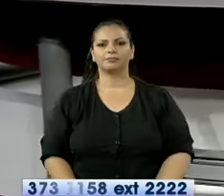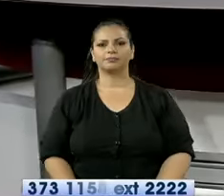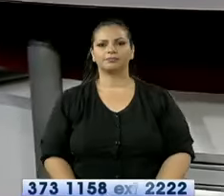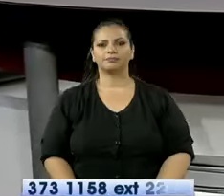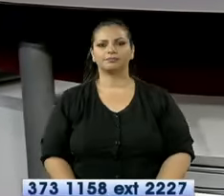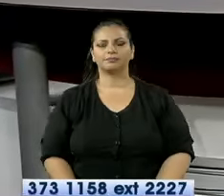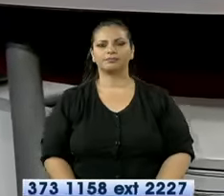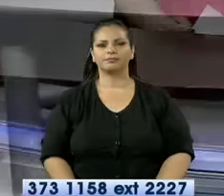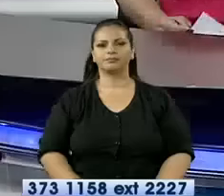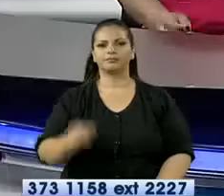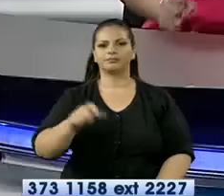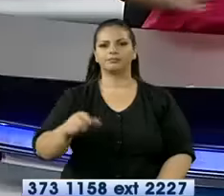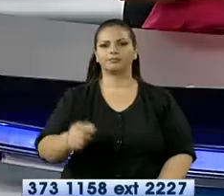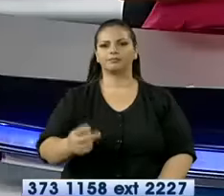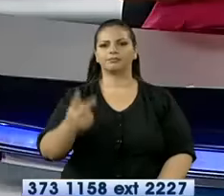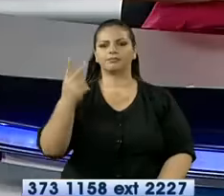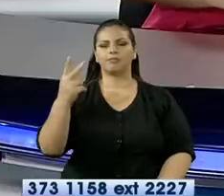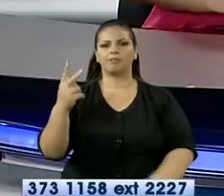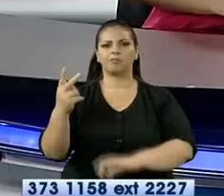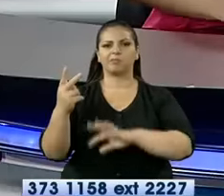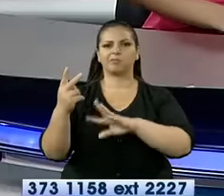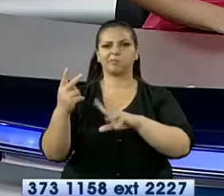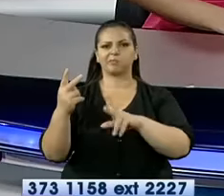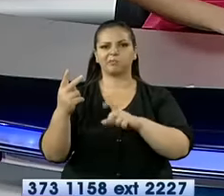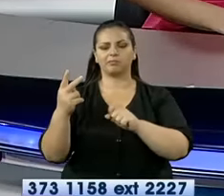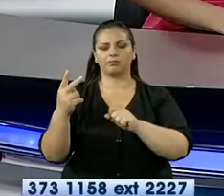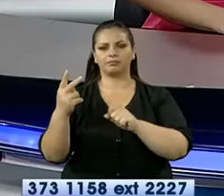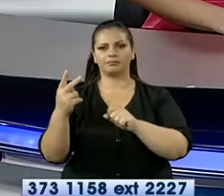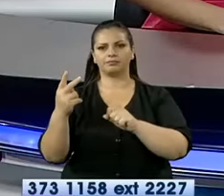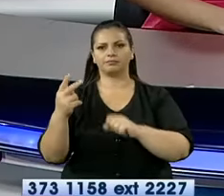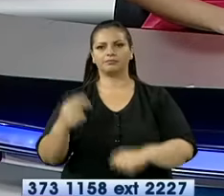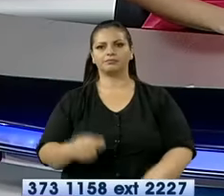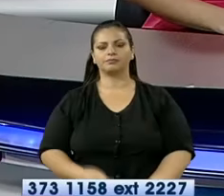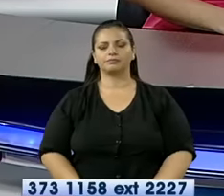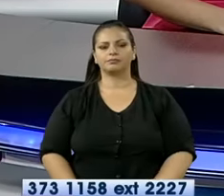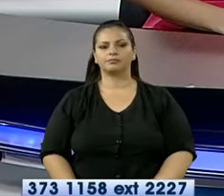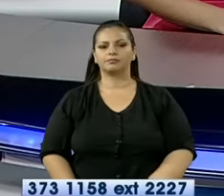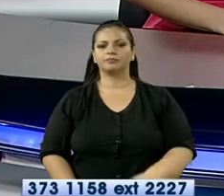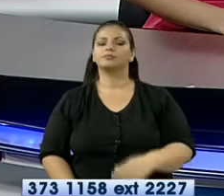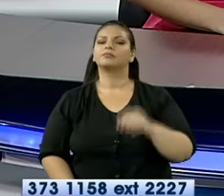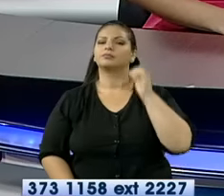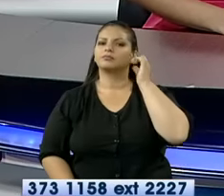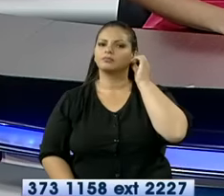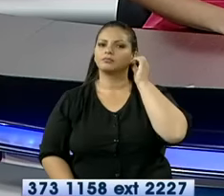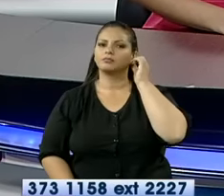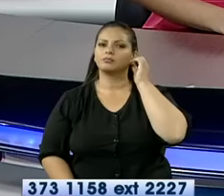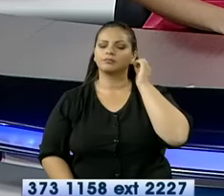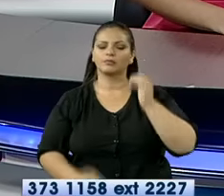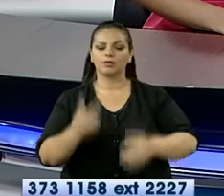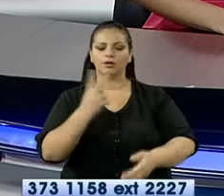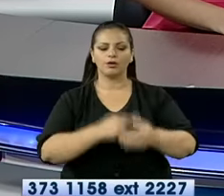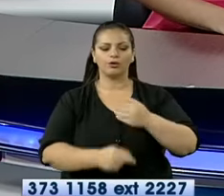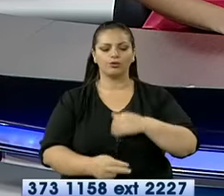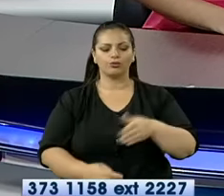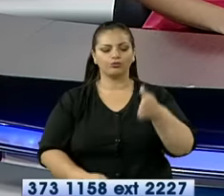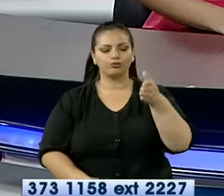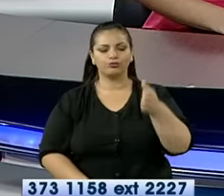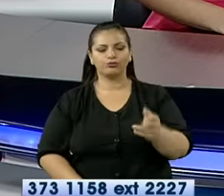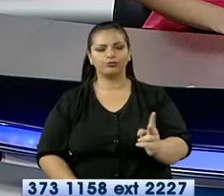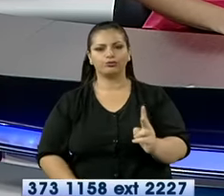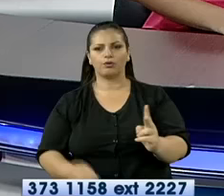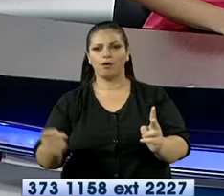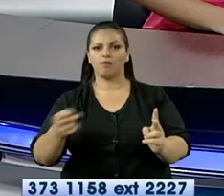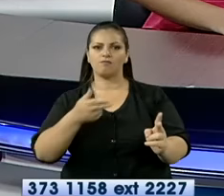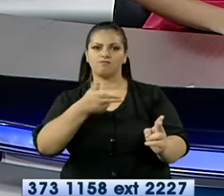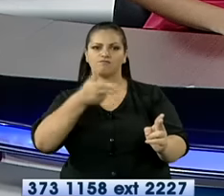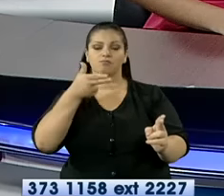Detienen a dos personas acusadas de participar en un asalto en el que por poco acaban con la vida de una mujer y su hijo menor de edad. El caso ocurrió